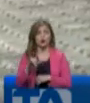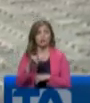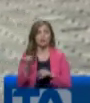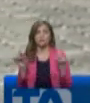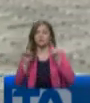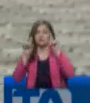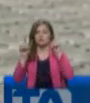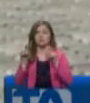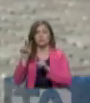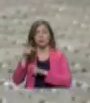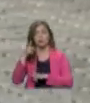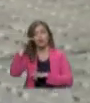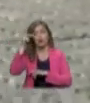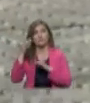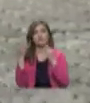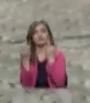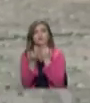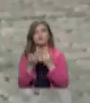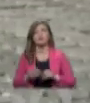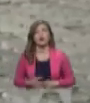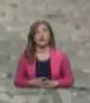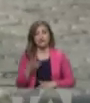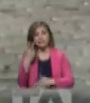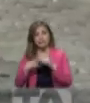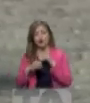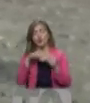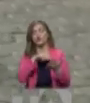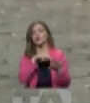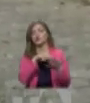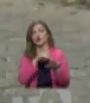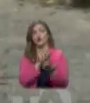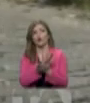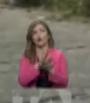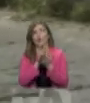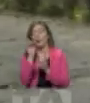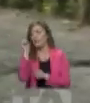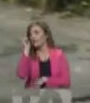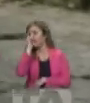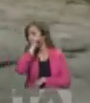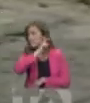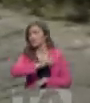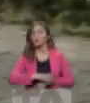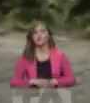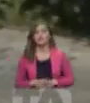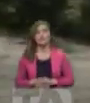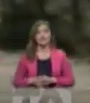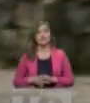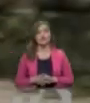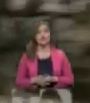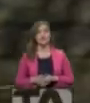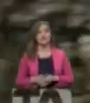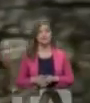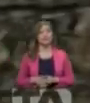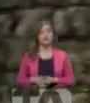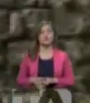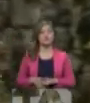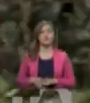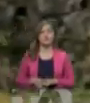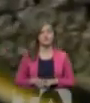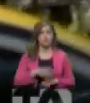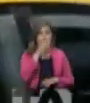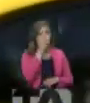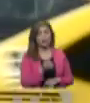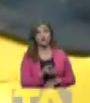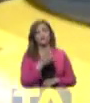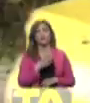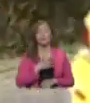preguntar precisamente a los padres de familia que tienen a sus niños acá lo complicado que es caminar por este sector. Buenos días. Su nombre, por